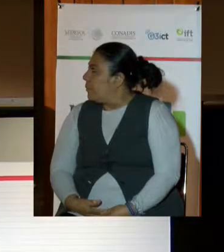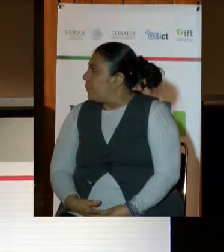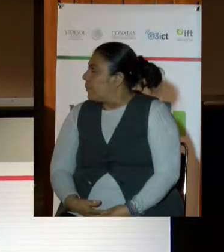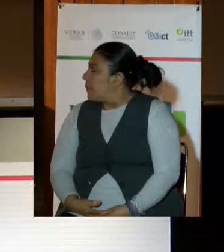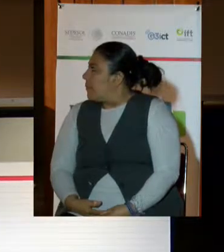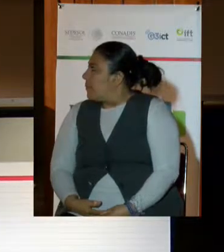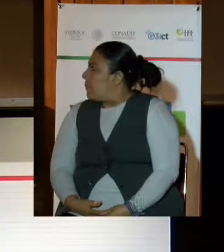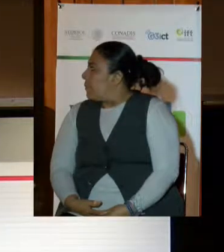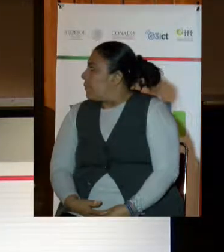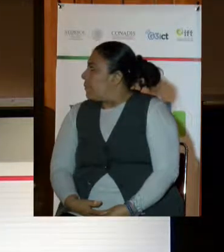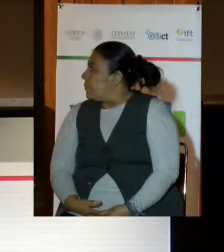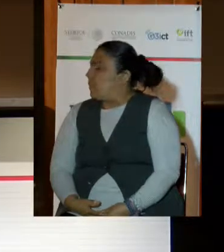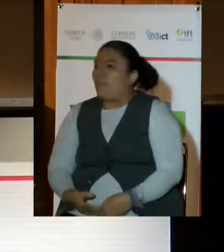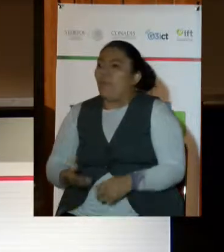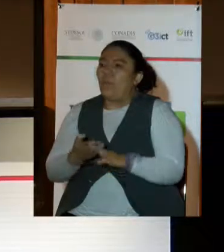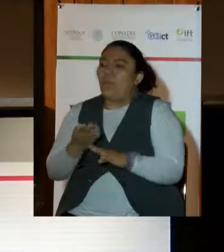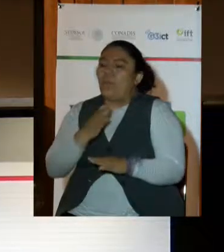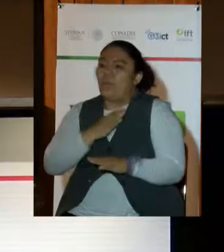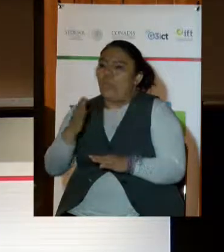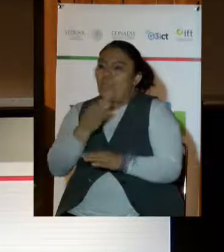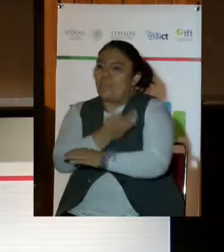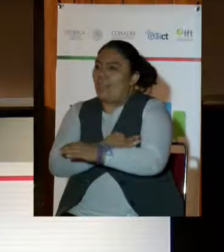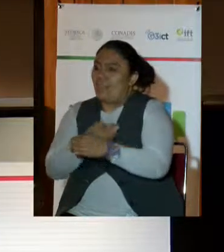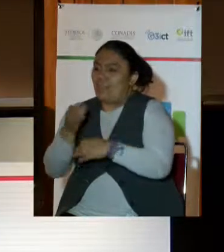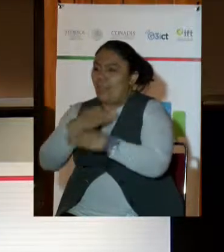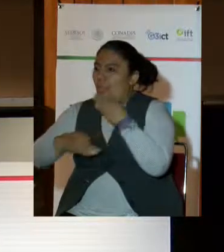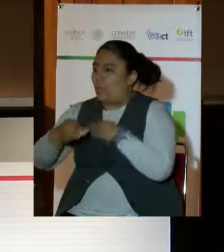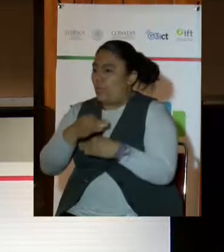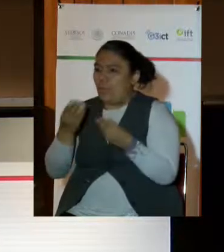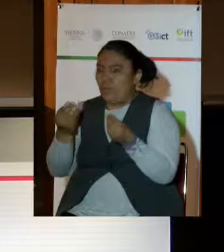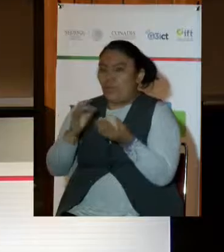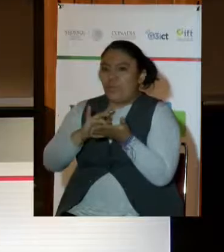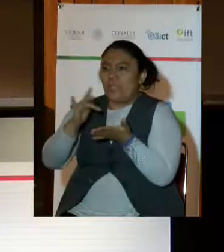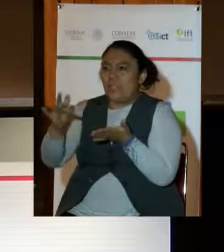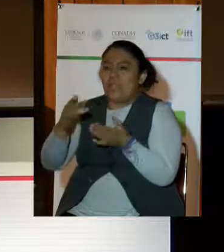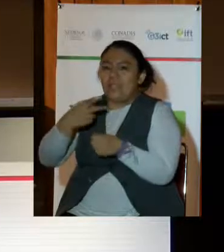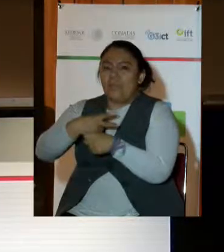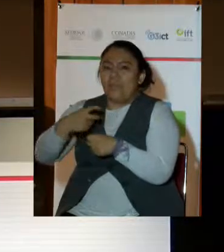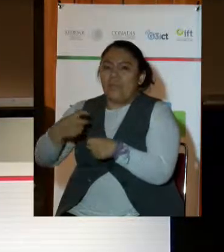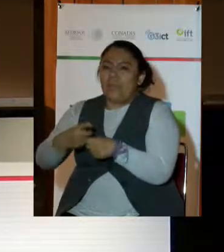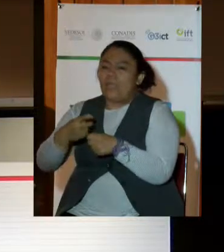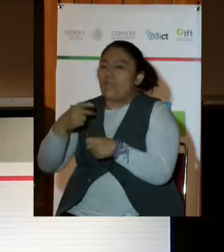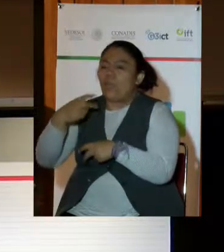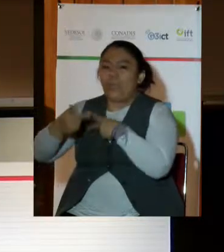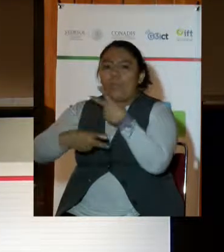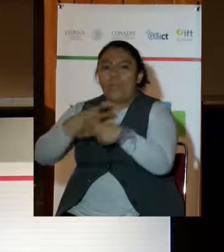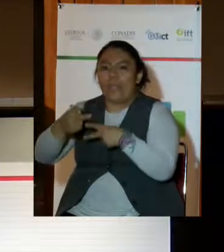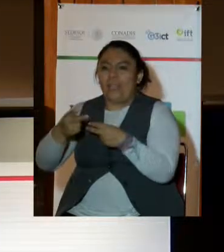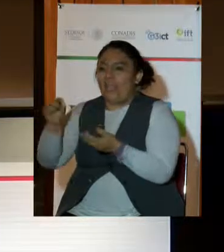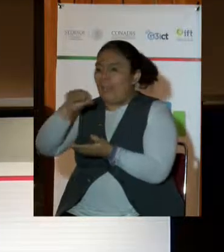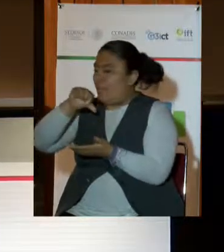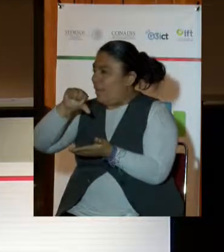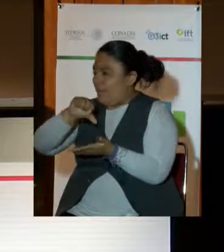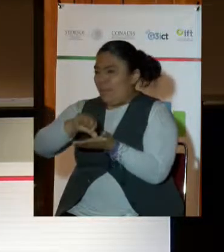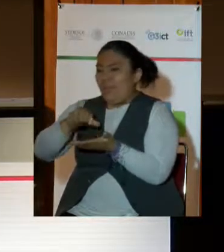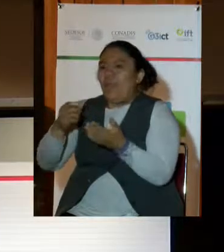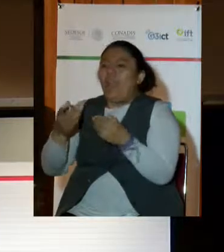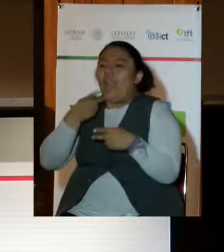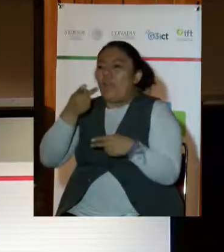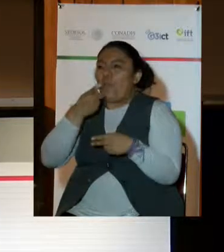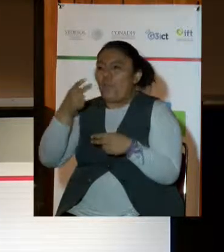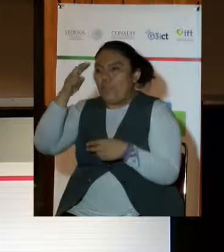Sí, me veo bien. Muy bien, buenas tardes a todos. Muchas gracias por la invitación, por venir aquí a la conferencia, al